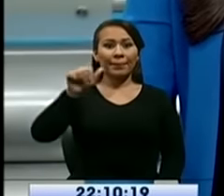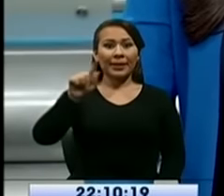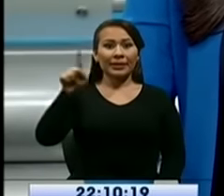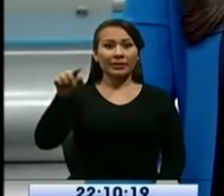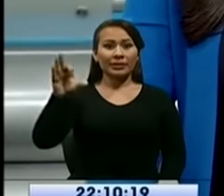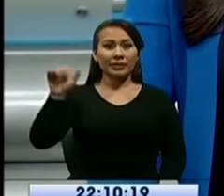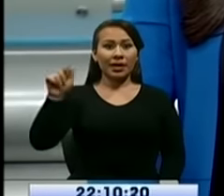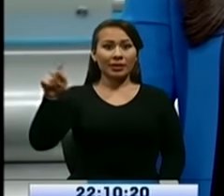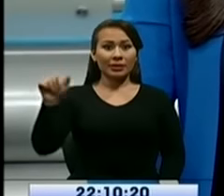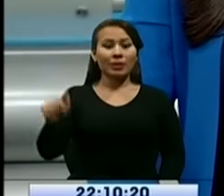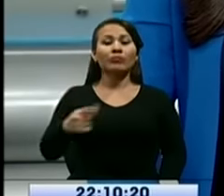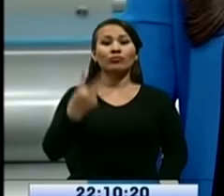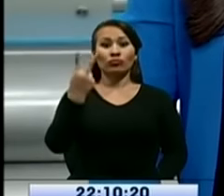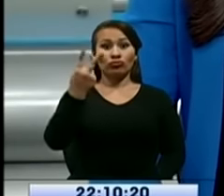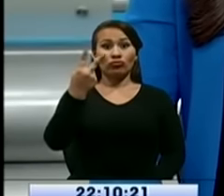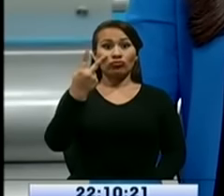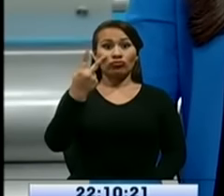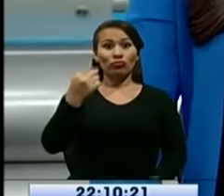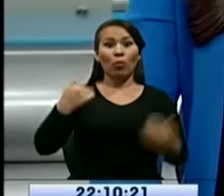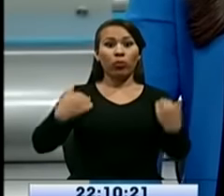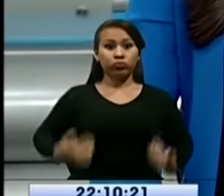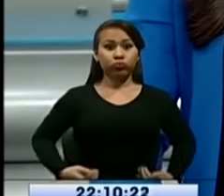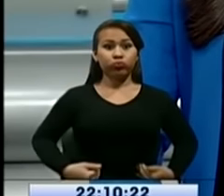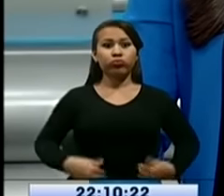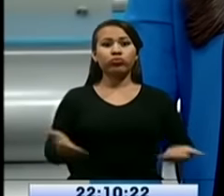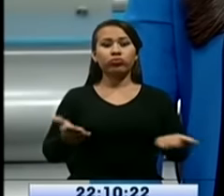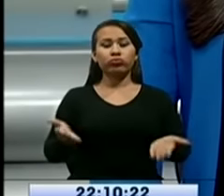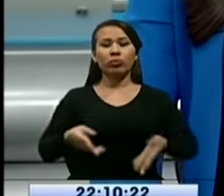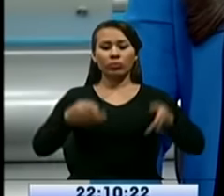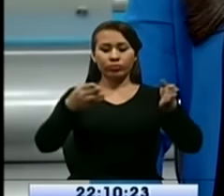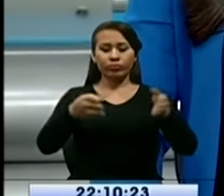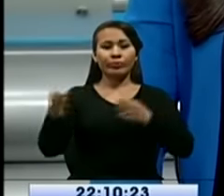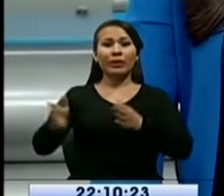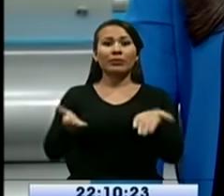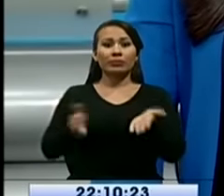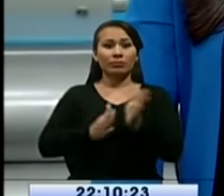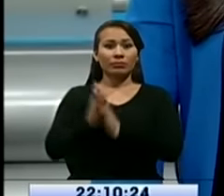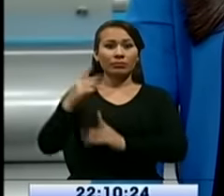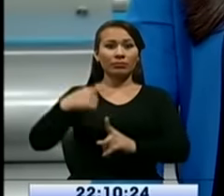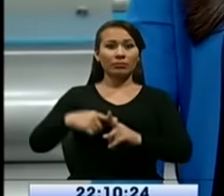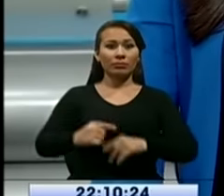cadáveres fueron trasladados a la Infantería de Marina, donde se levantó una capilla ardiente.